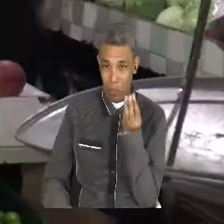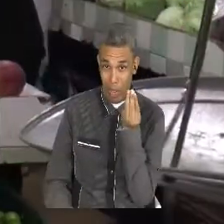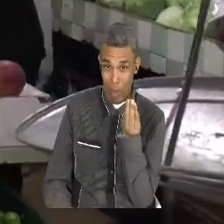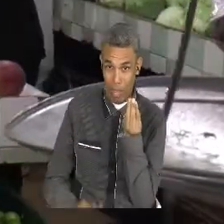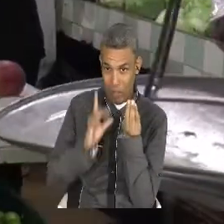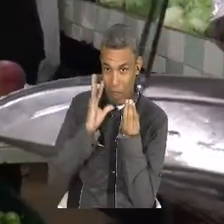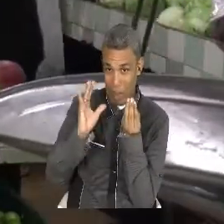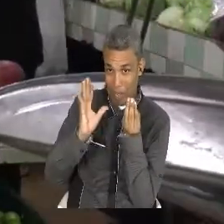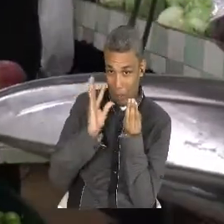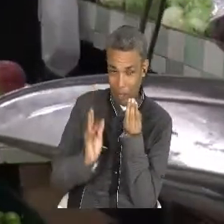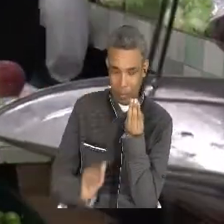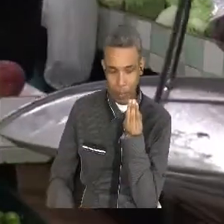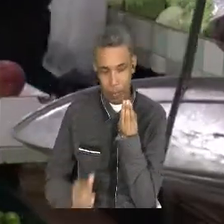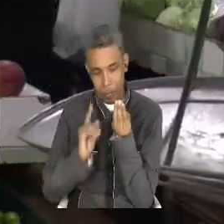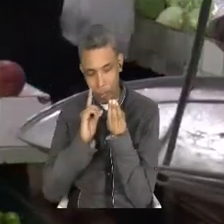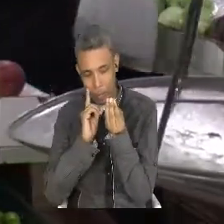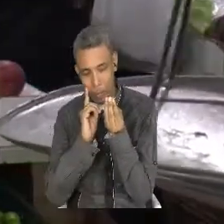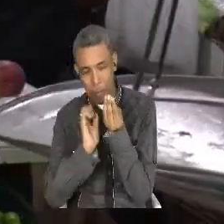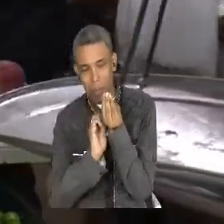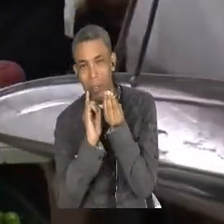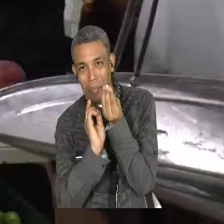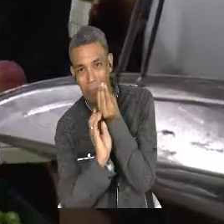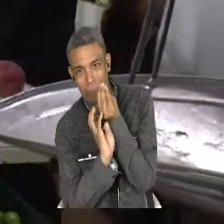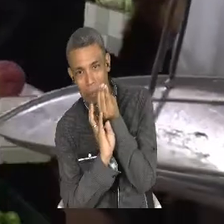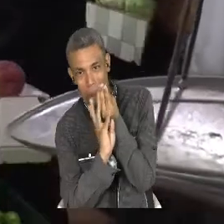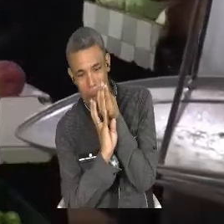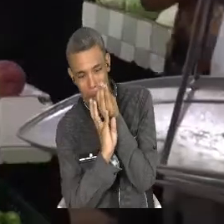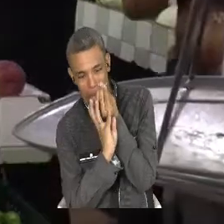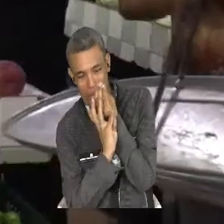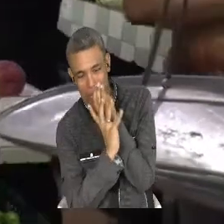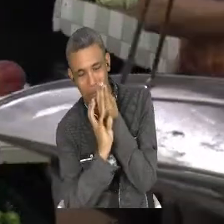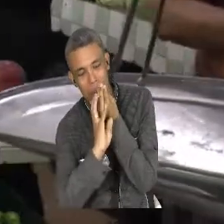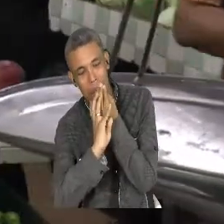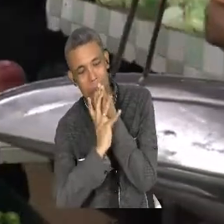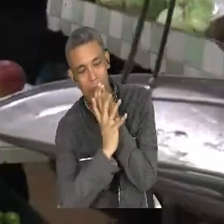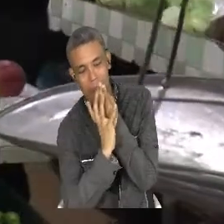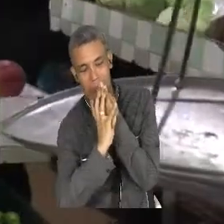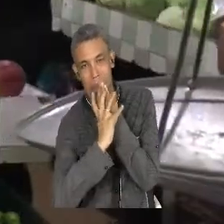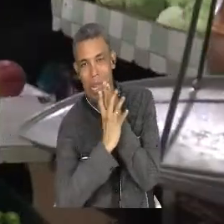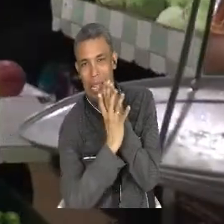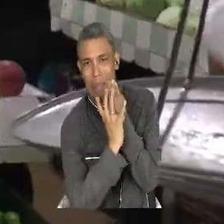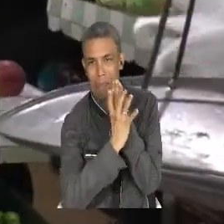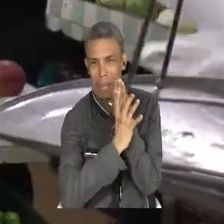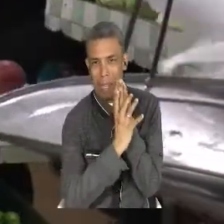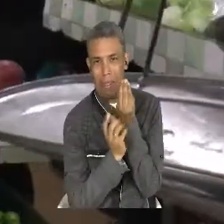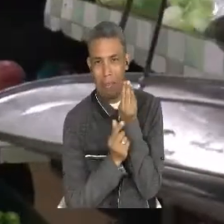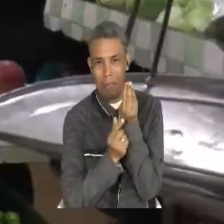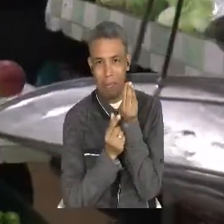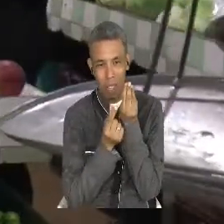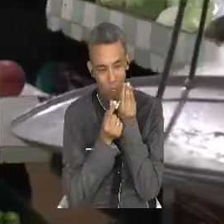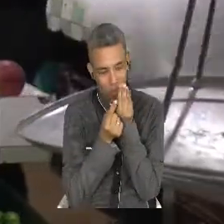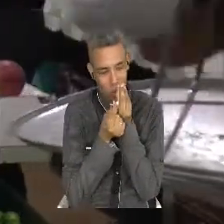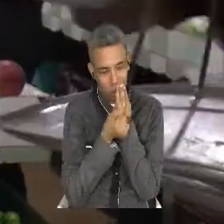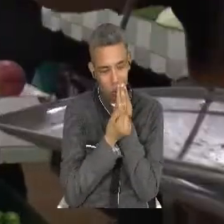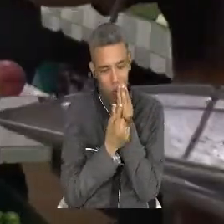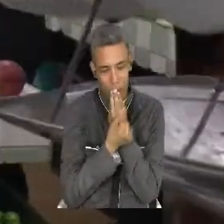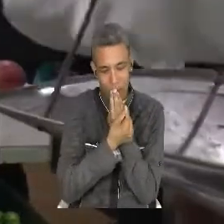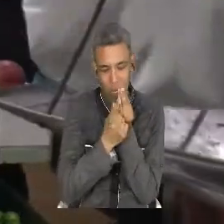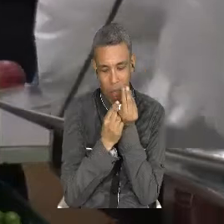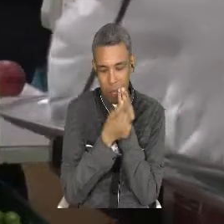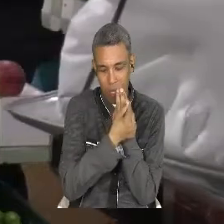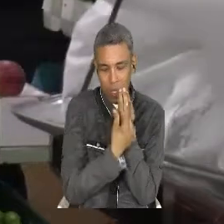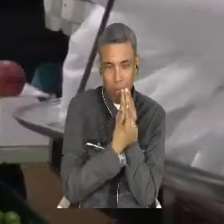Unas uvas, vamos a escogerlas. Bien, qué hermosas. Y me va a llevar este mango. Entonces, ya teniendo nuestras compras, voy a hacer nuestra cancelación.